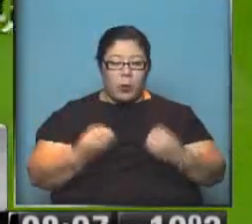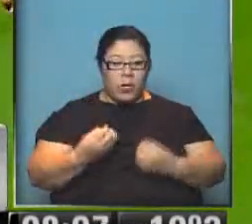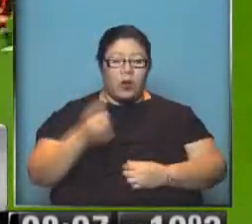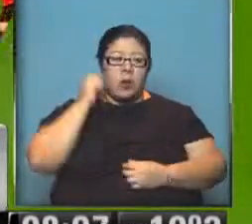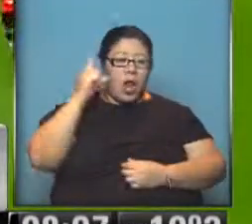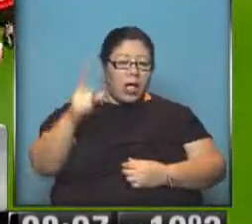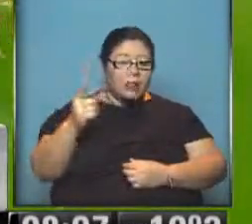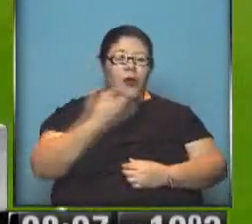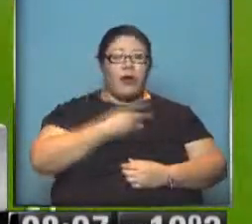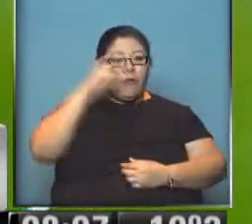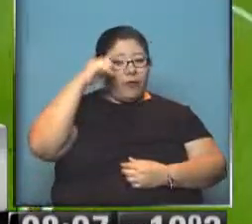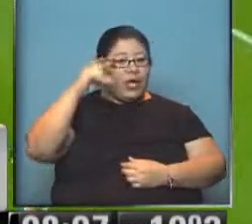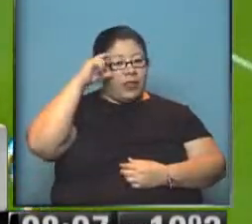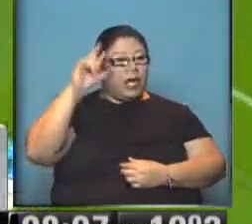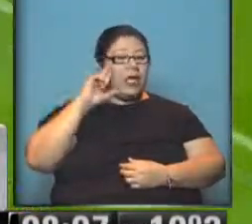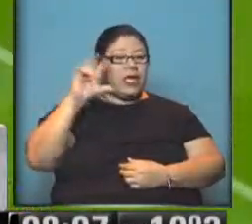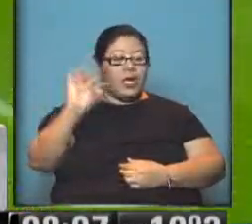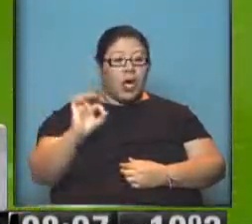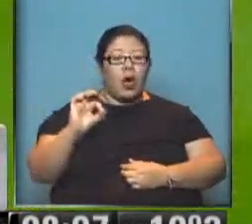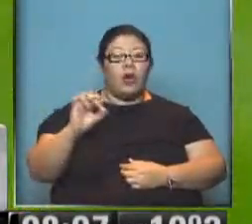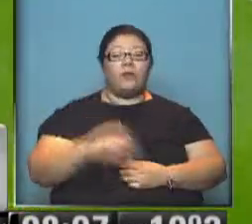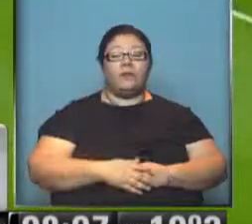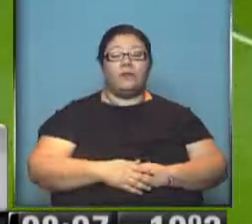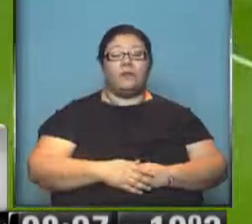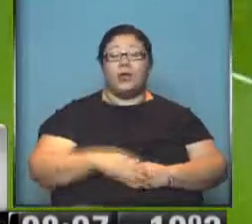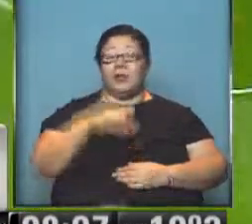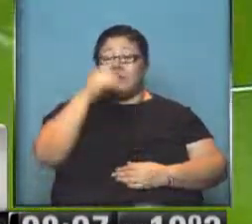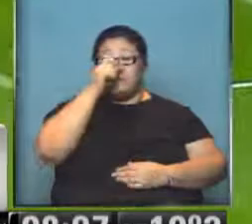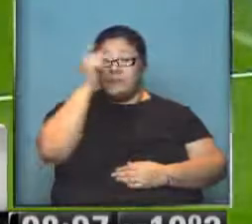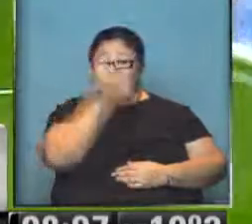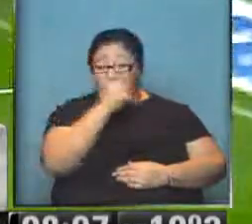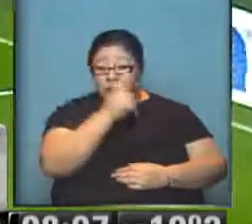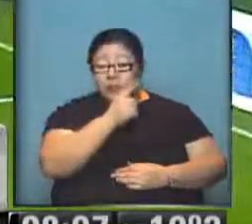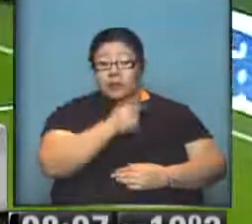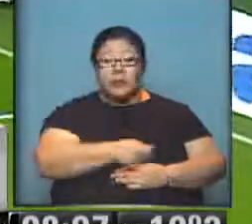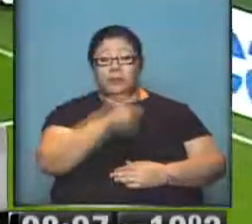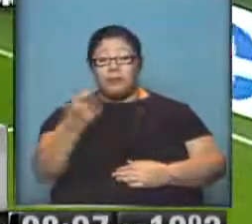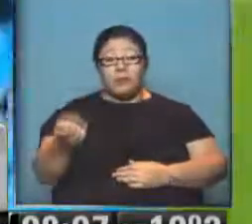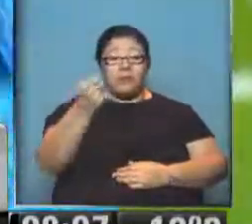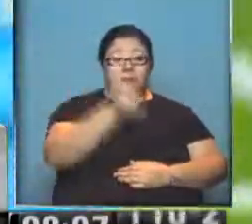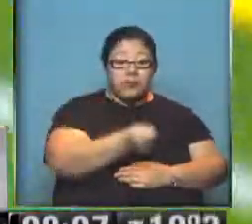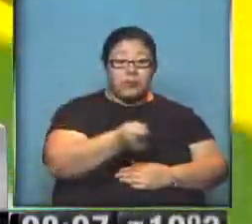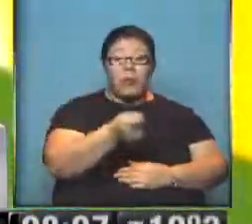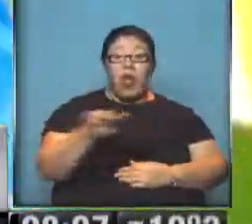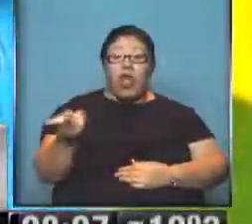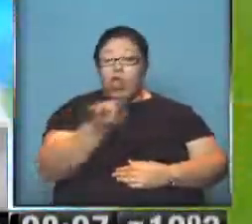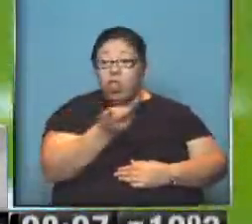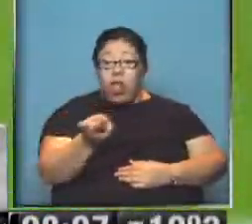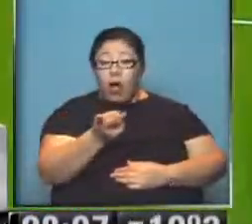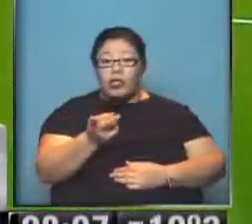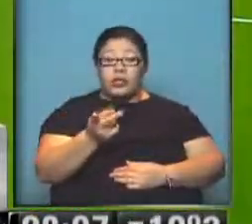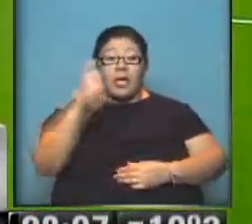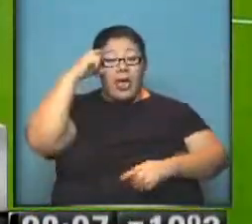Crivelli, para poner el 1-0. Pero rapidito, combinación de dos surgidos en San Lorenzo. Tiki, tiki, Di